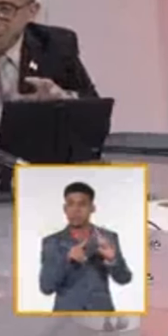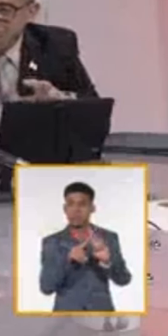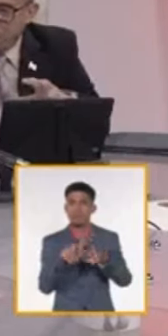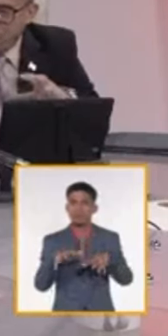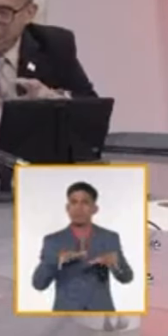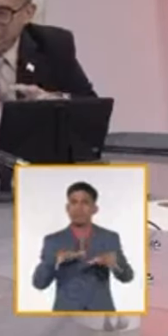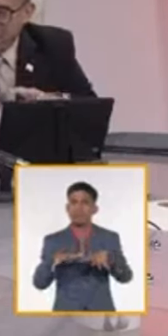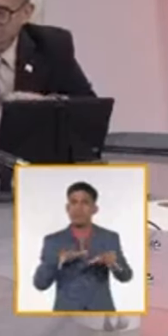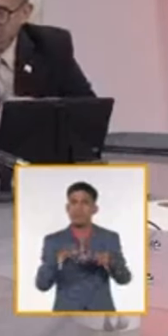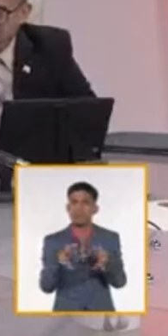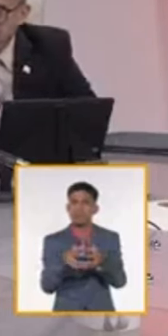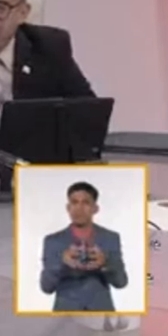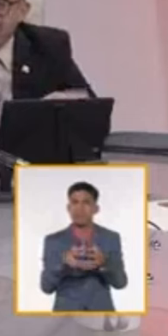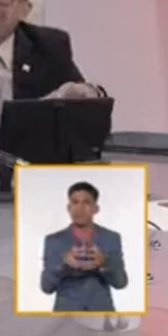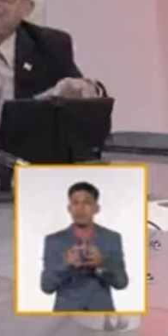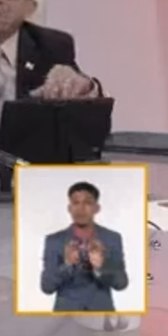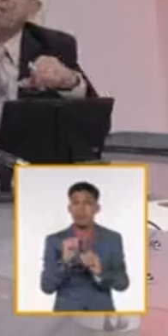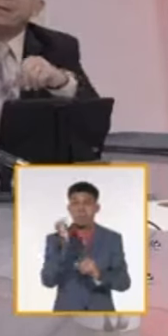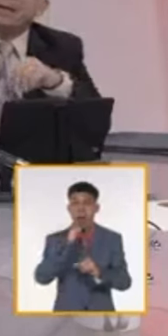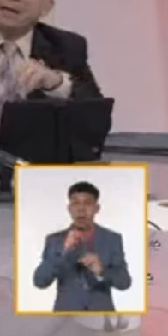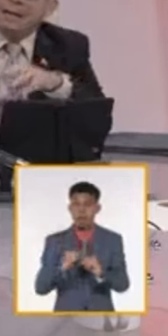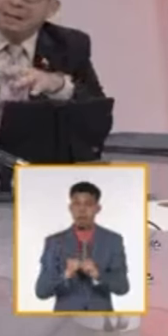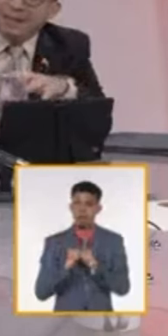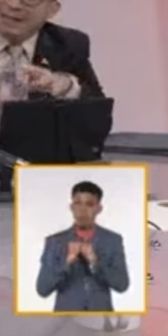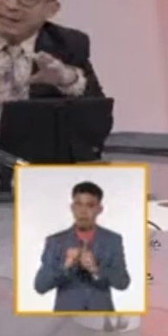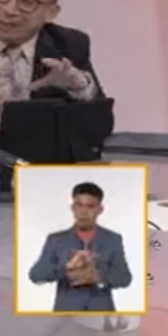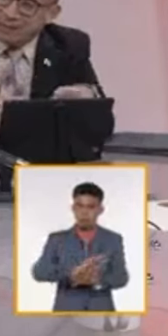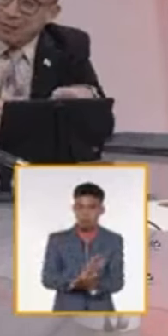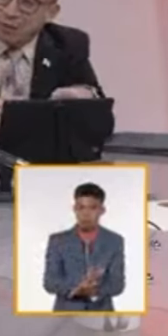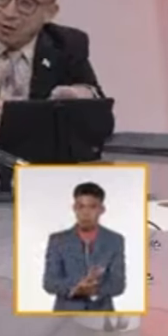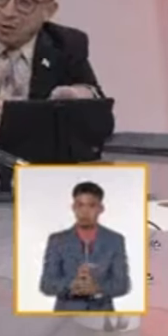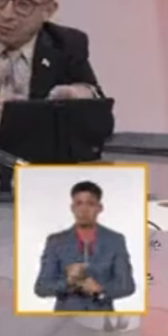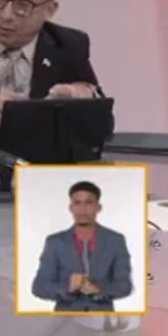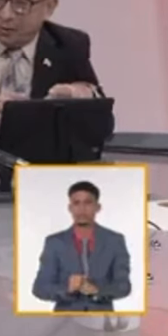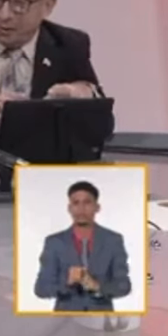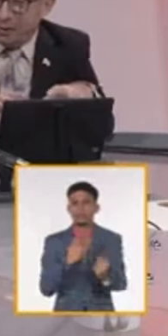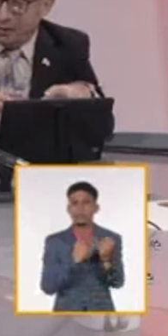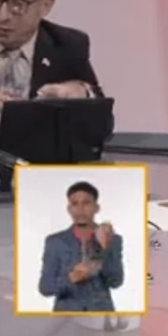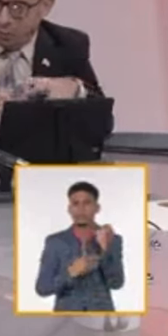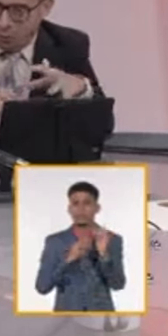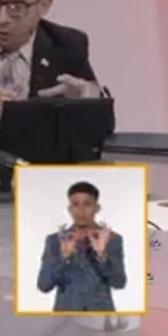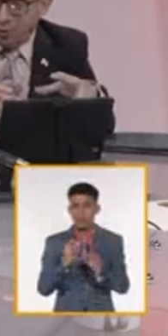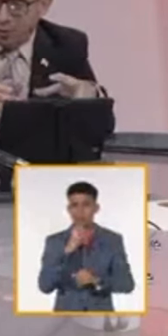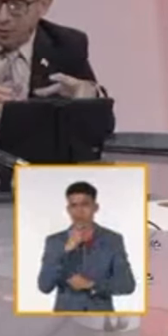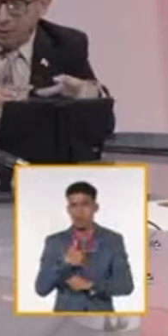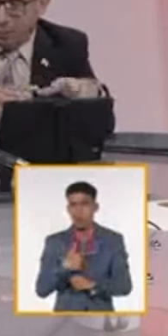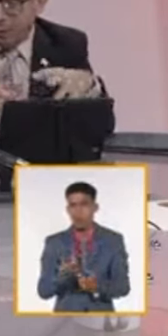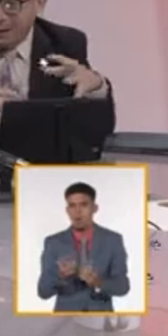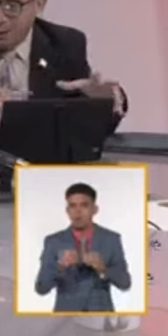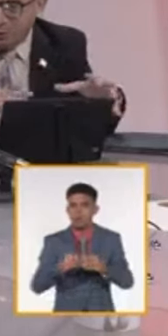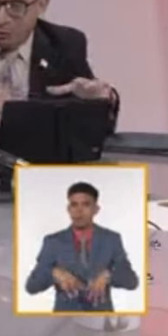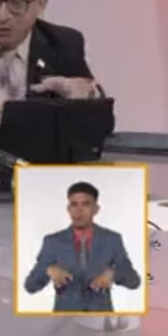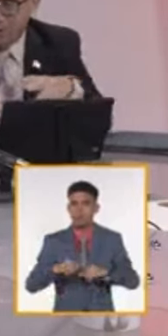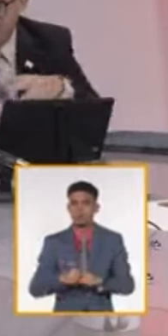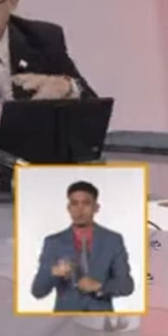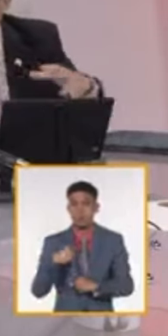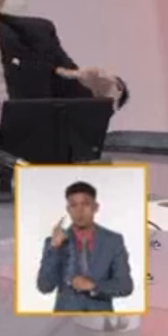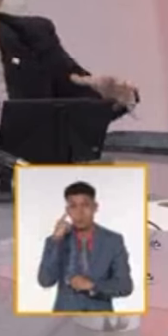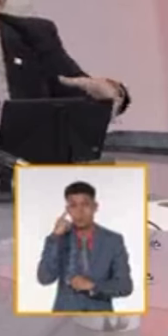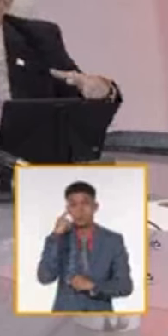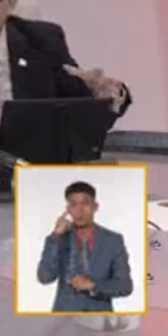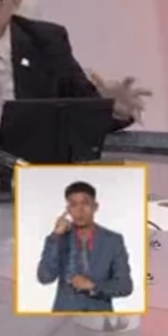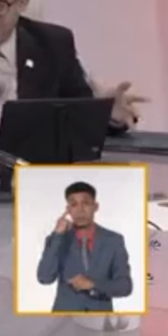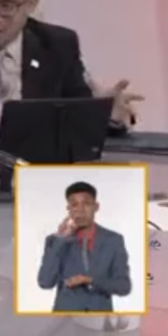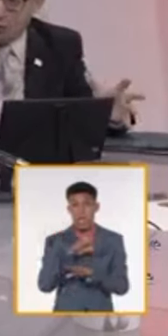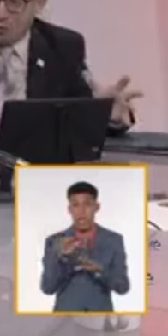sido, con la represión, ha sido apagado. ¿Realmente qué está pasando ahora? Porque supongo, después de las graduaciones, está en un